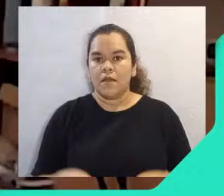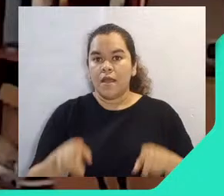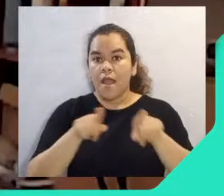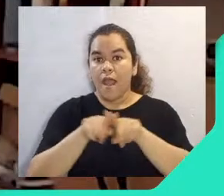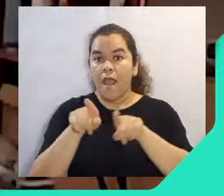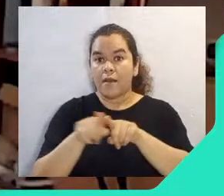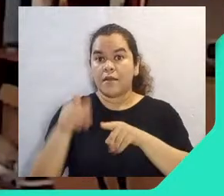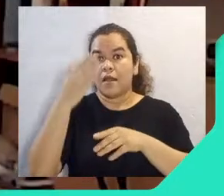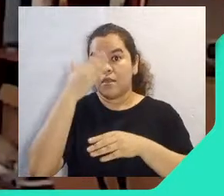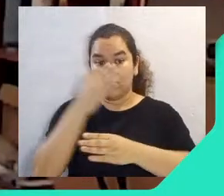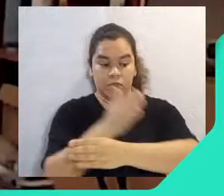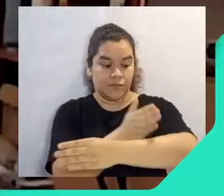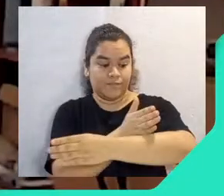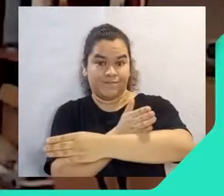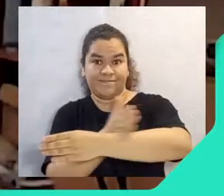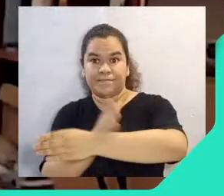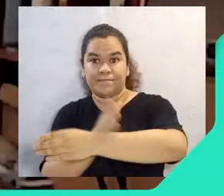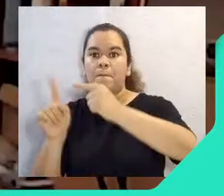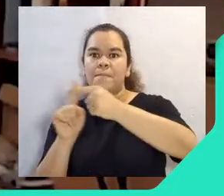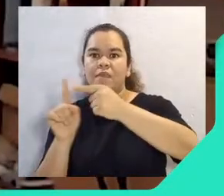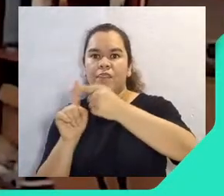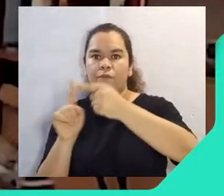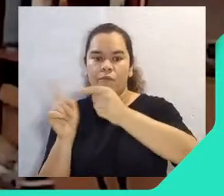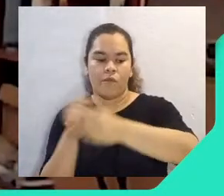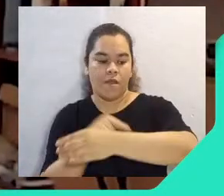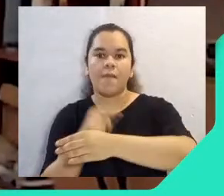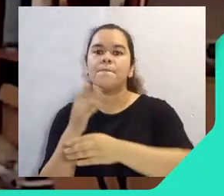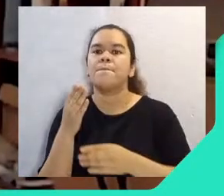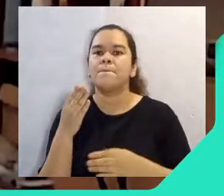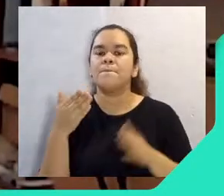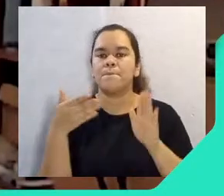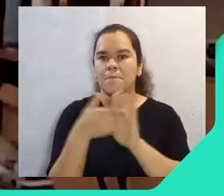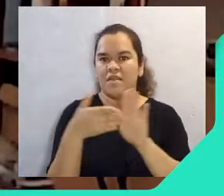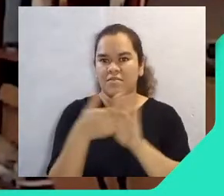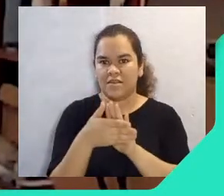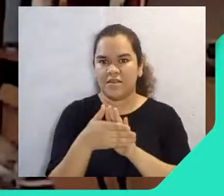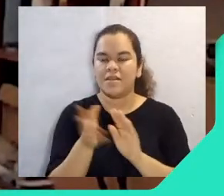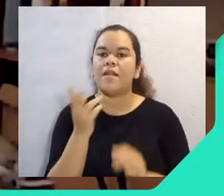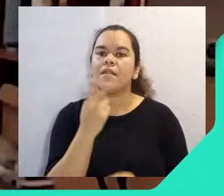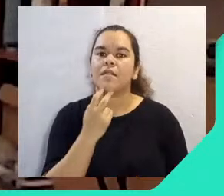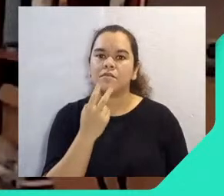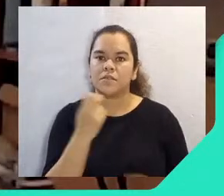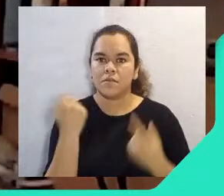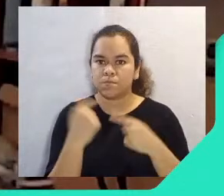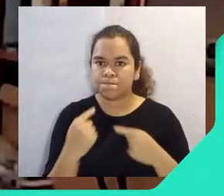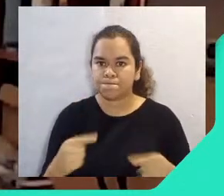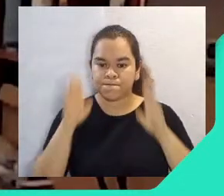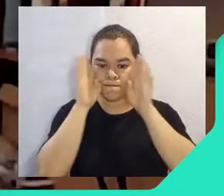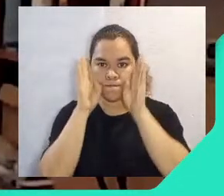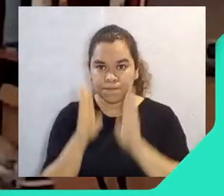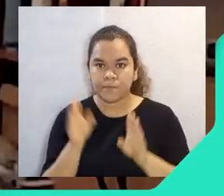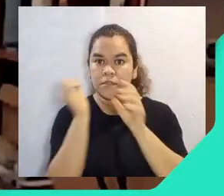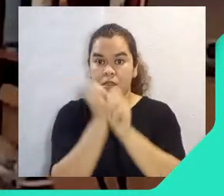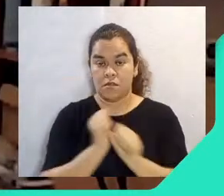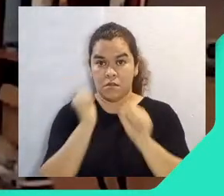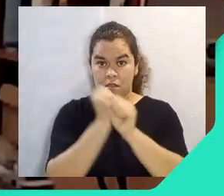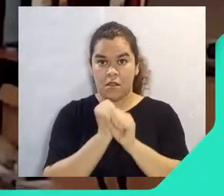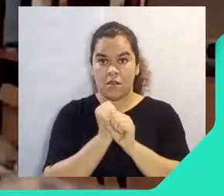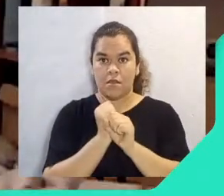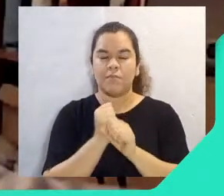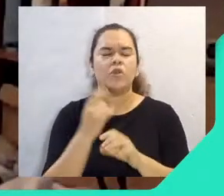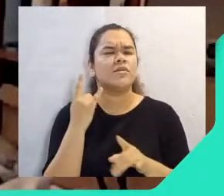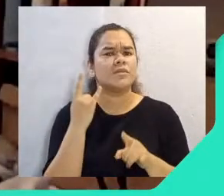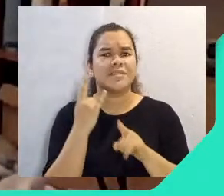intermedio en la cual se introducen a otras materias que ya son específicas del área de la ingeniería, pero que van a seguir siendo